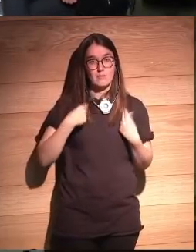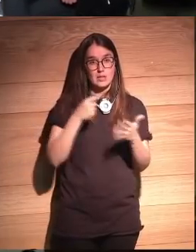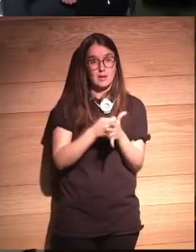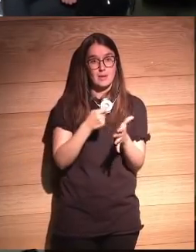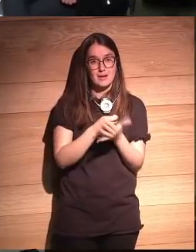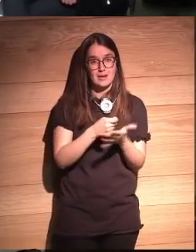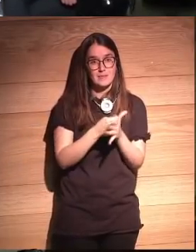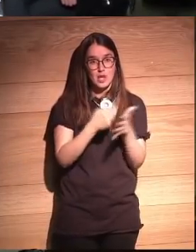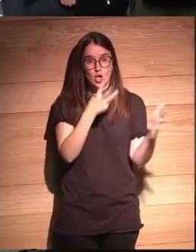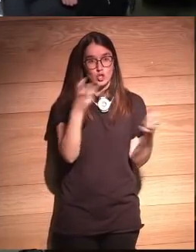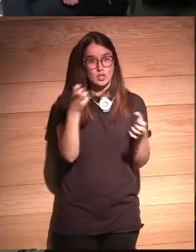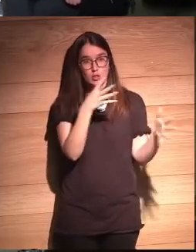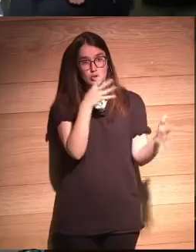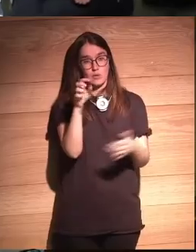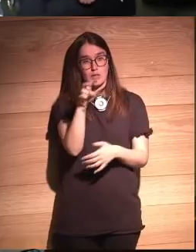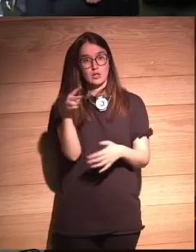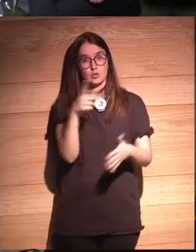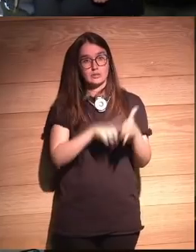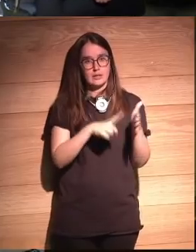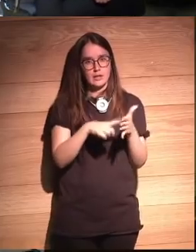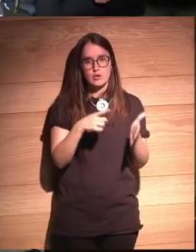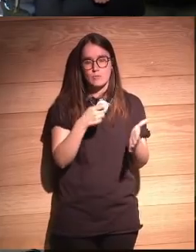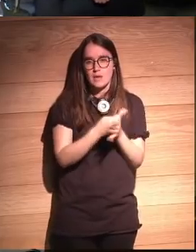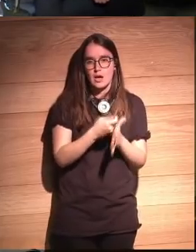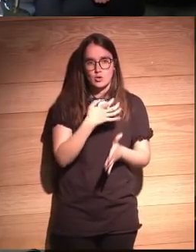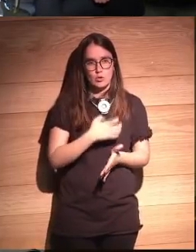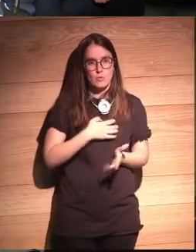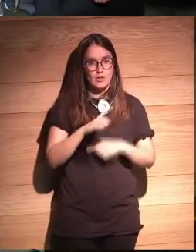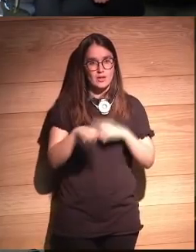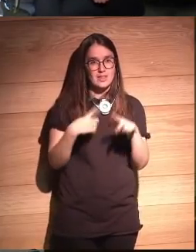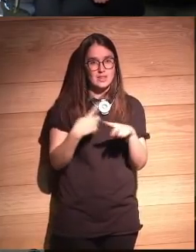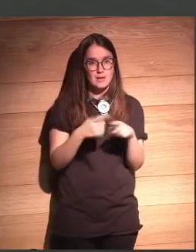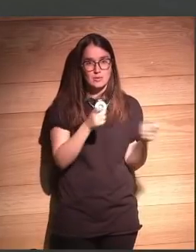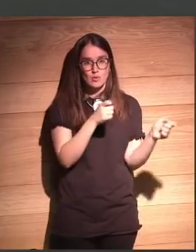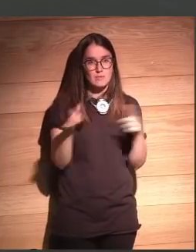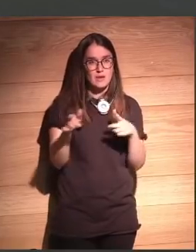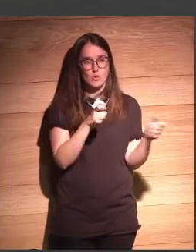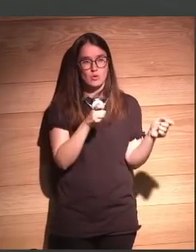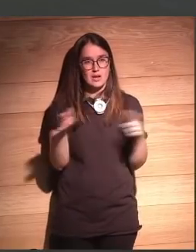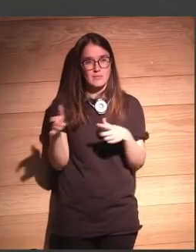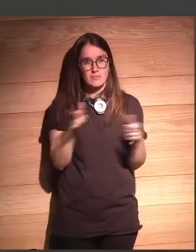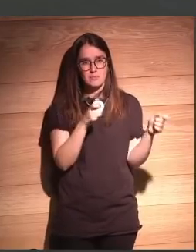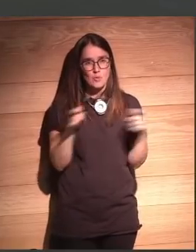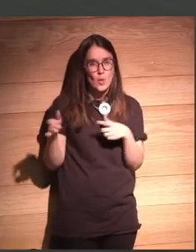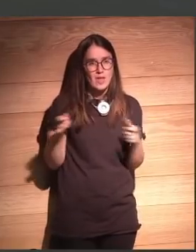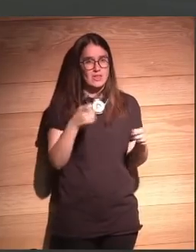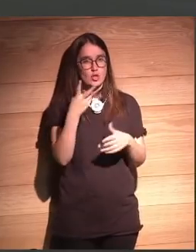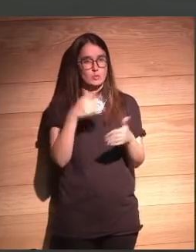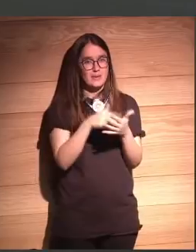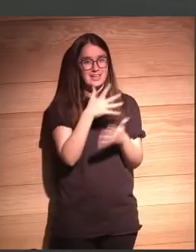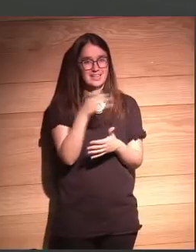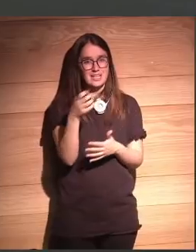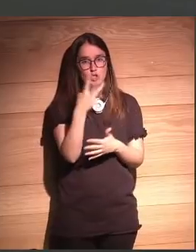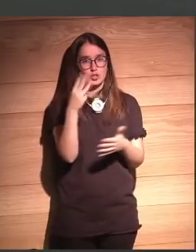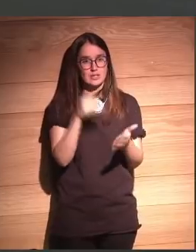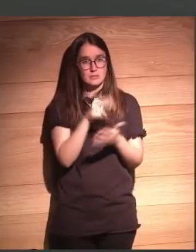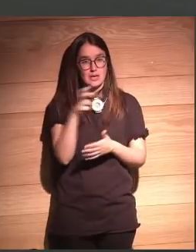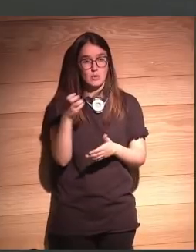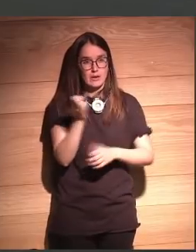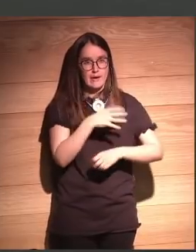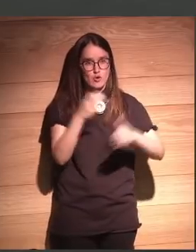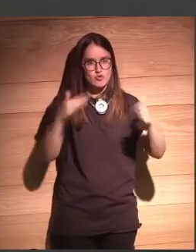pagaban 800 o 900 euros de alquiler. Y además pagan una mudanza que les cuesta 2.500 o 3.000 euros que no tienen